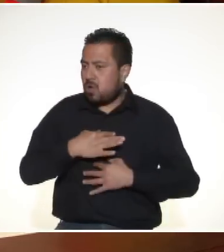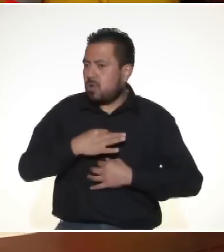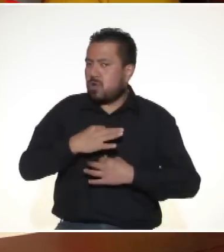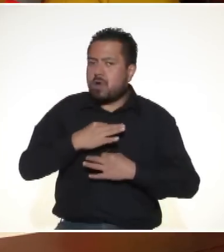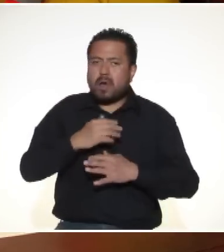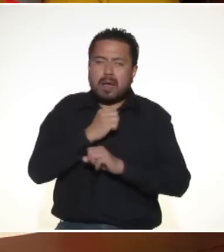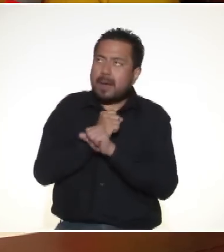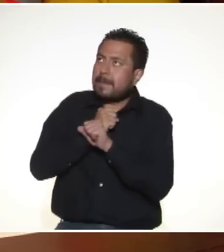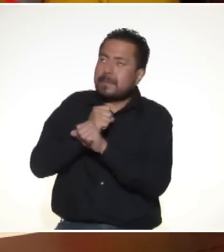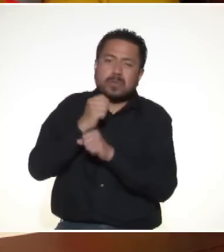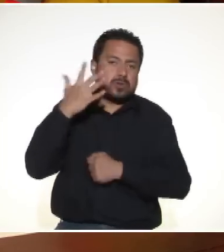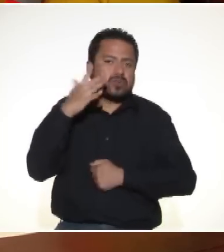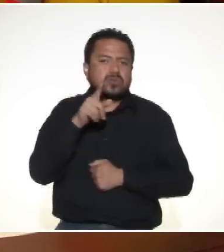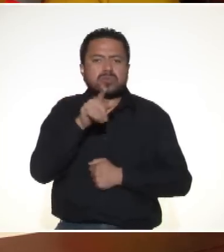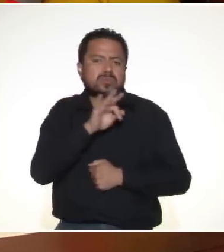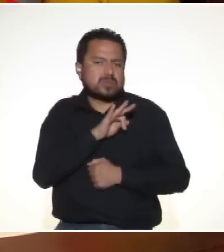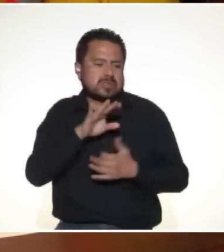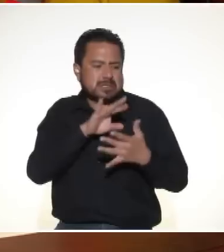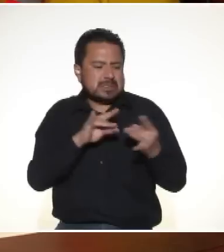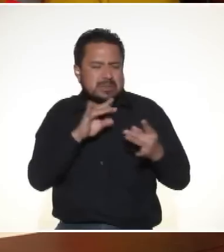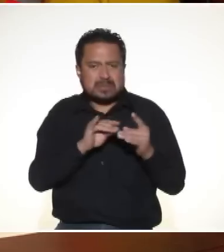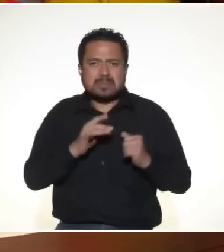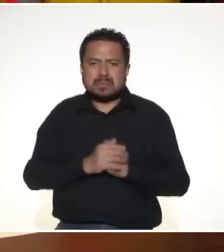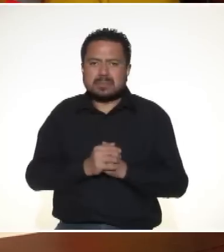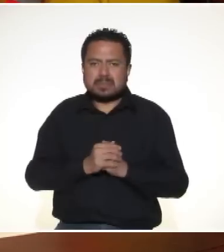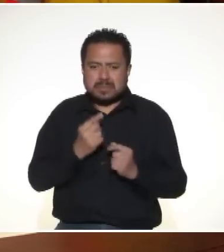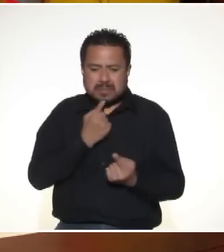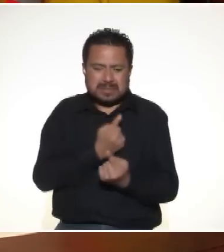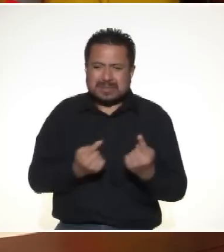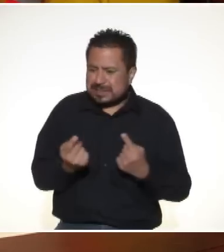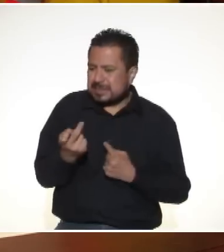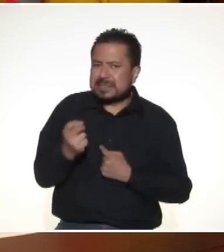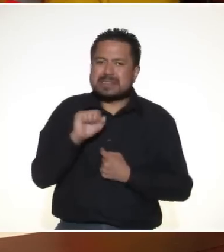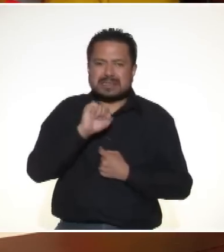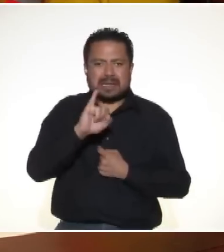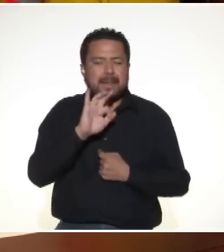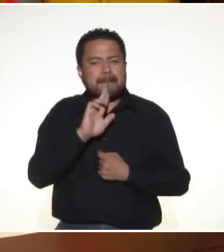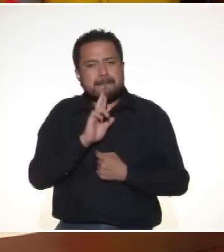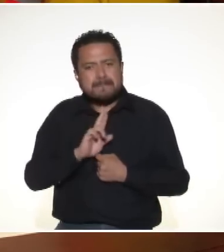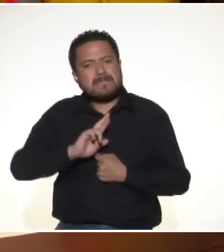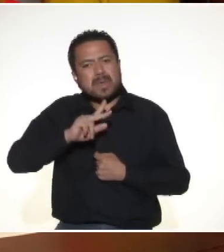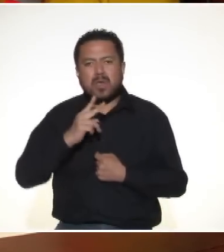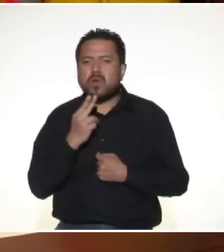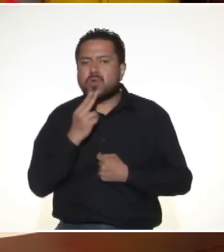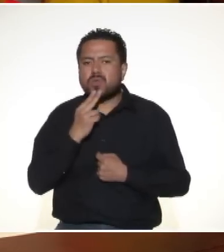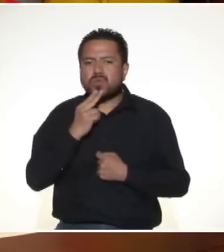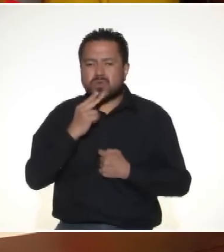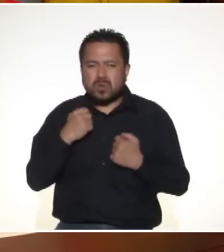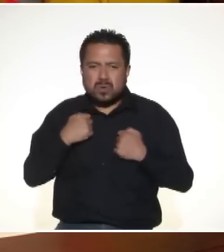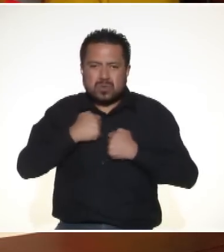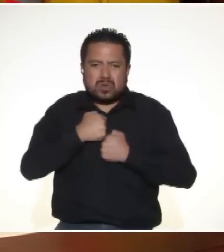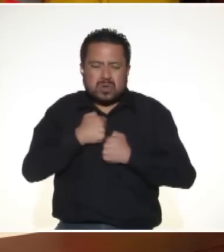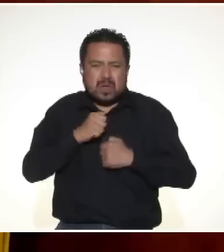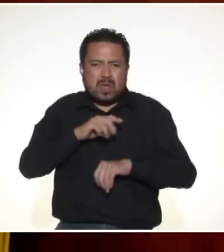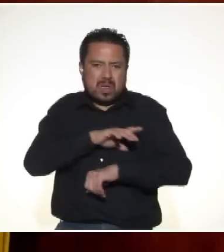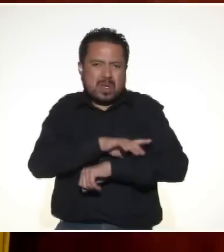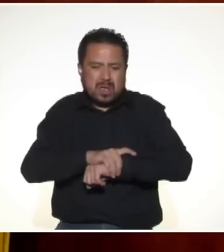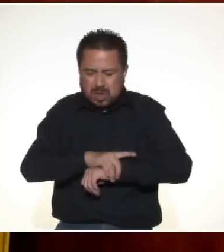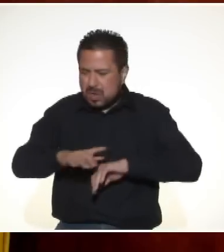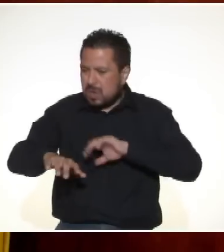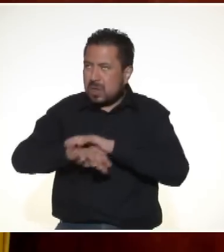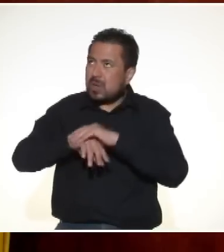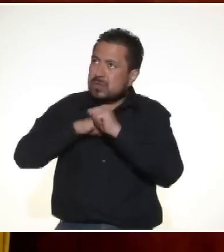inclusive que protege del sol. ¿Qué nos puedes decir, doctor? Sí, en los niños definitivamente se sugiere utilizar trajes de baño con cobertura para rayos